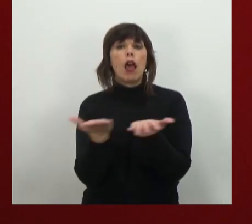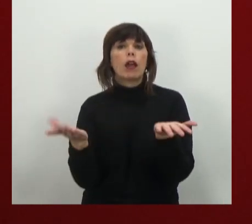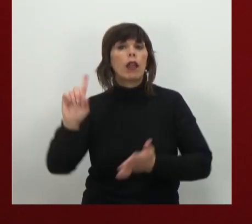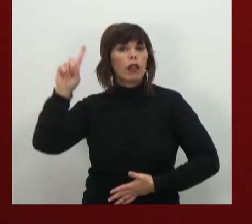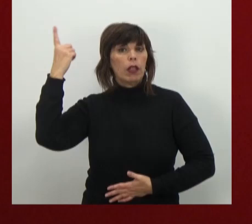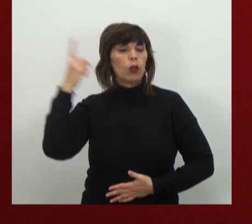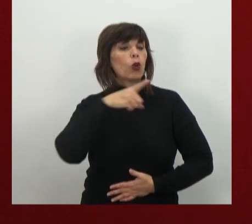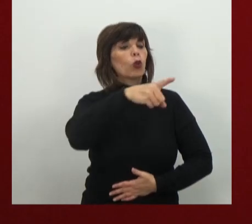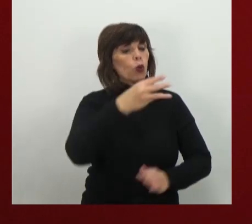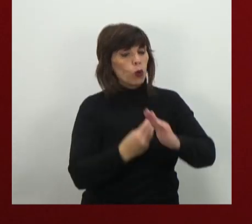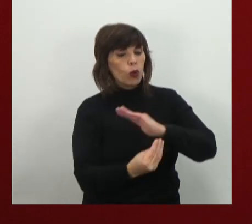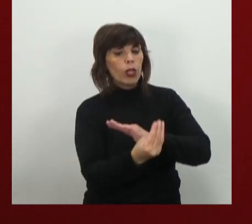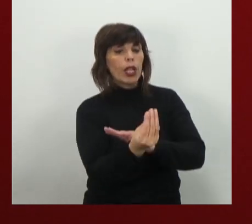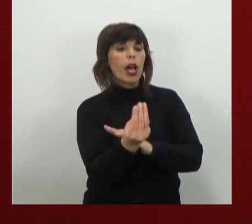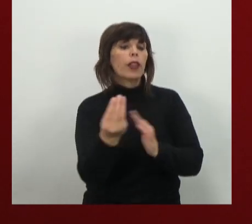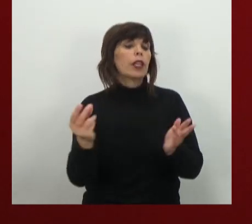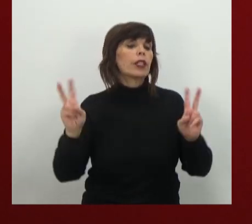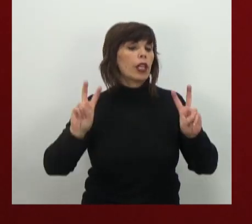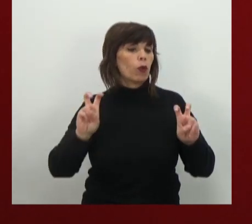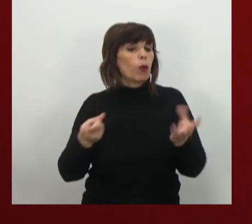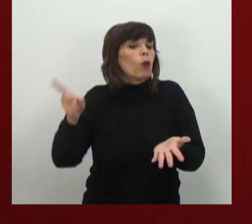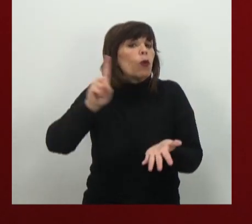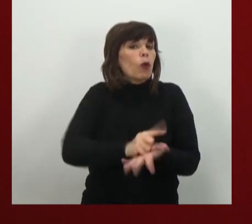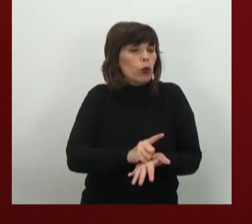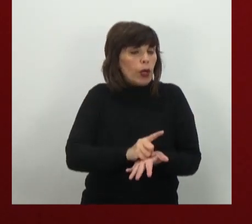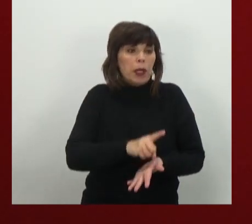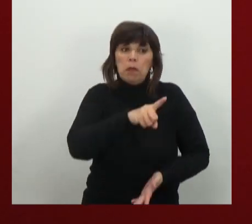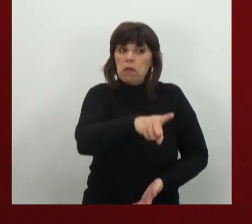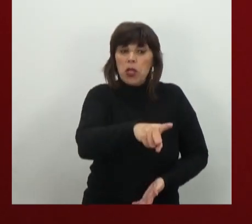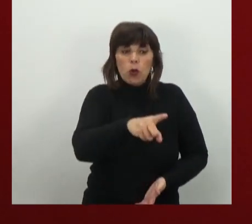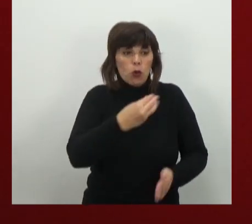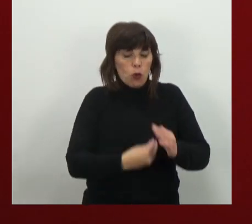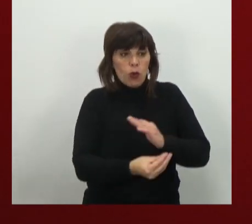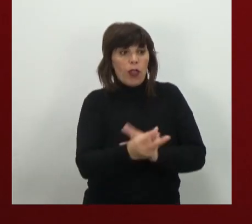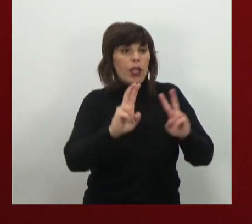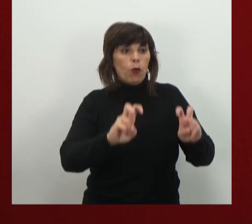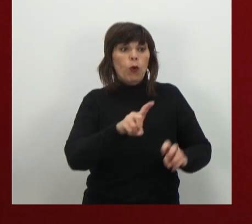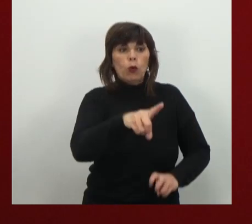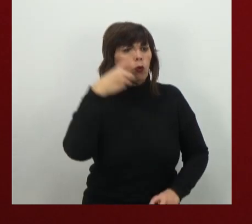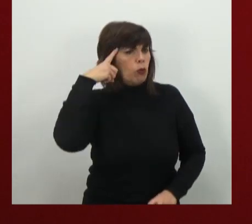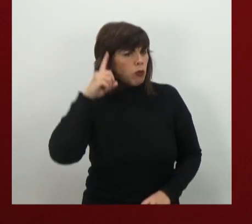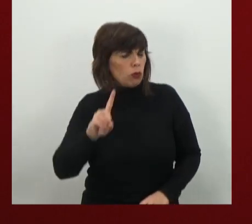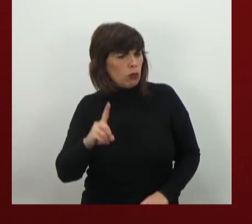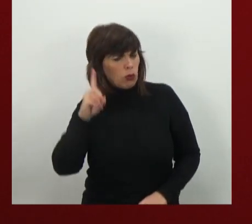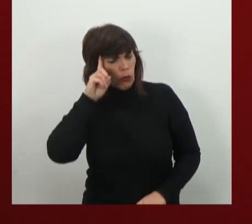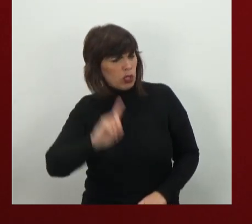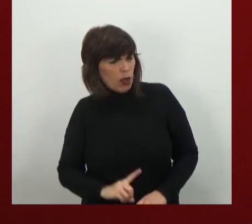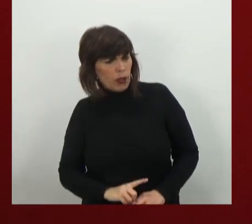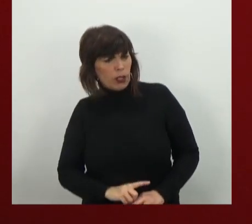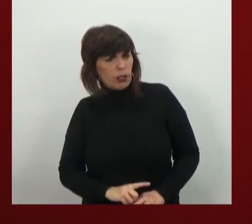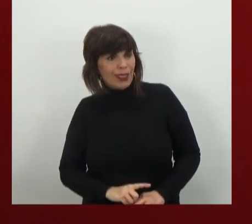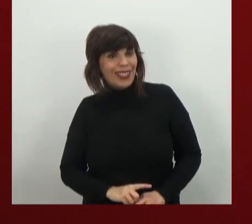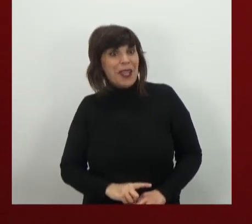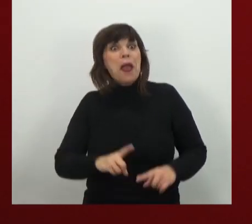Tú naces de nuevo sin saber que has sido nacido de nuevo. Luego descubres lo que trae el nuevo